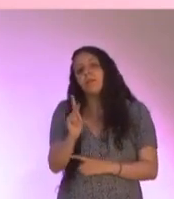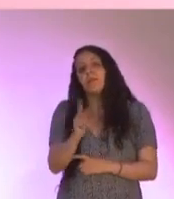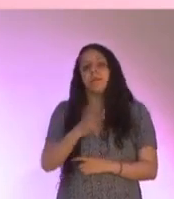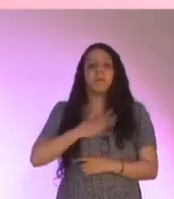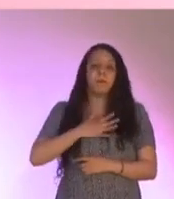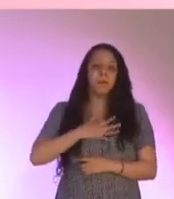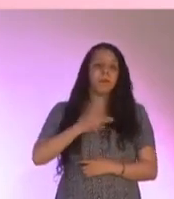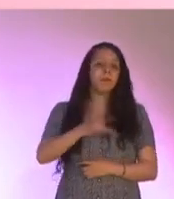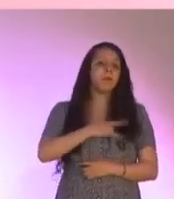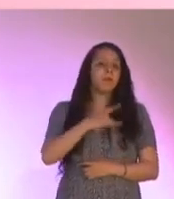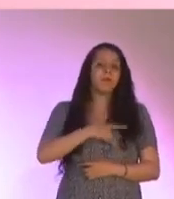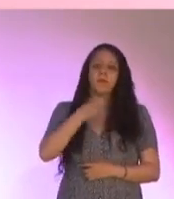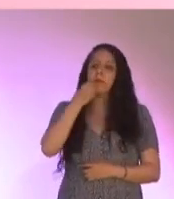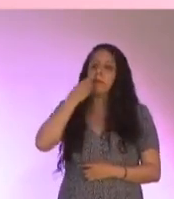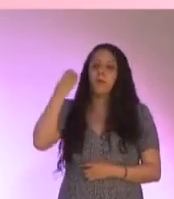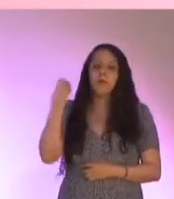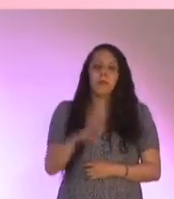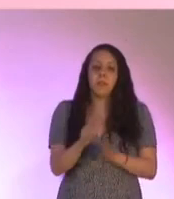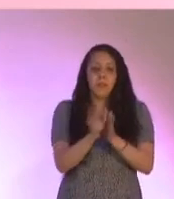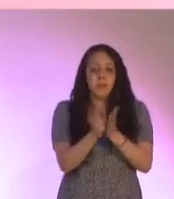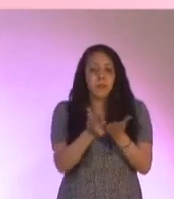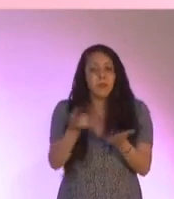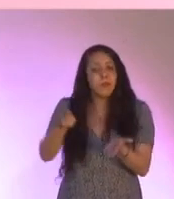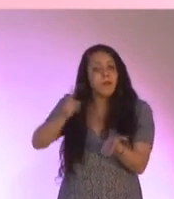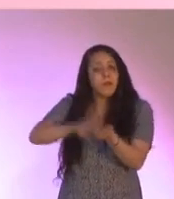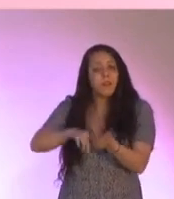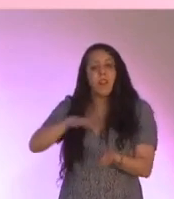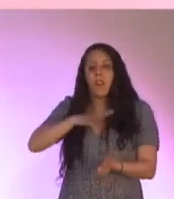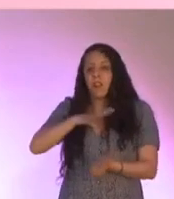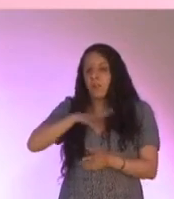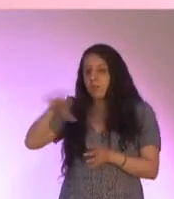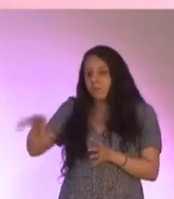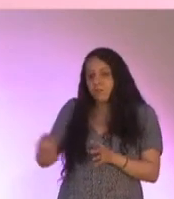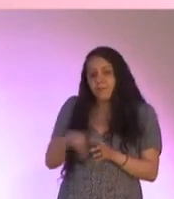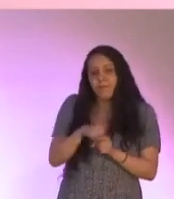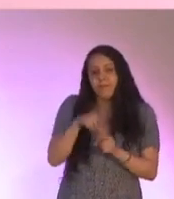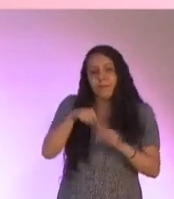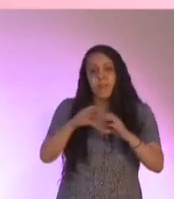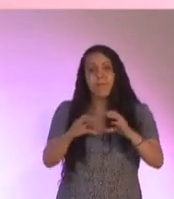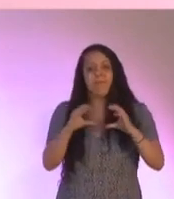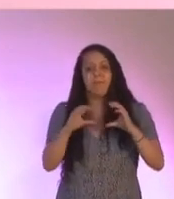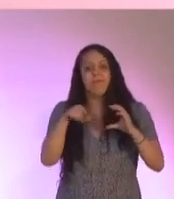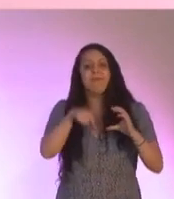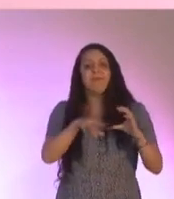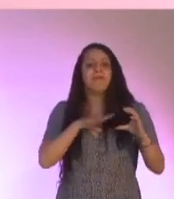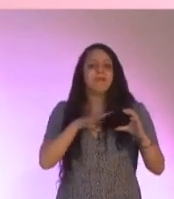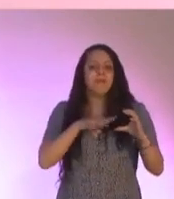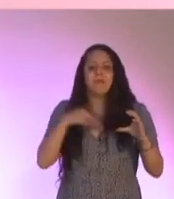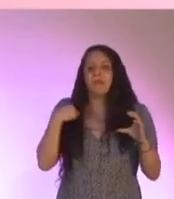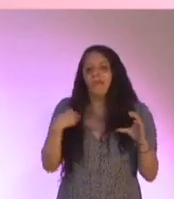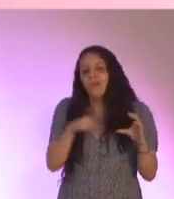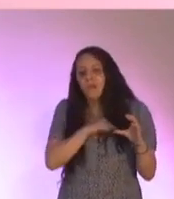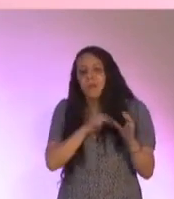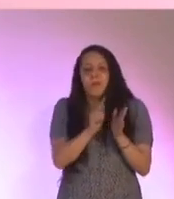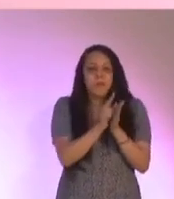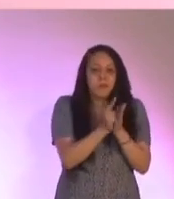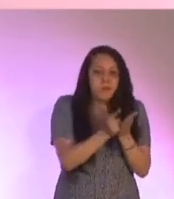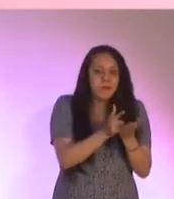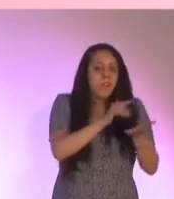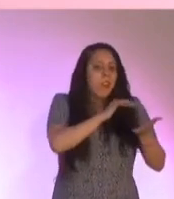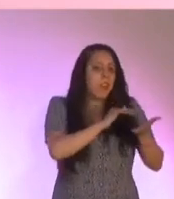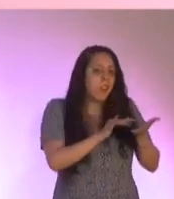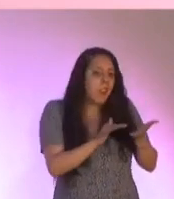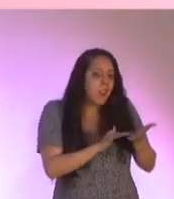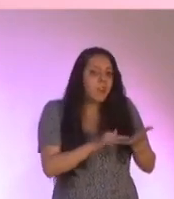por entregas entonces cada cierto tiempo podemos leer al anuncio encerrado a